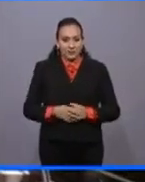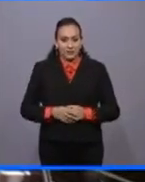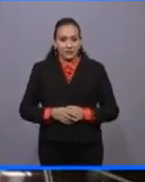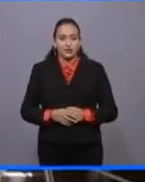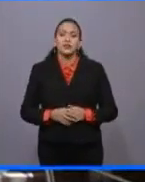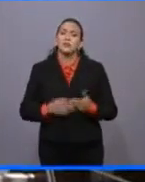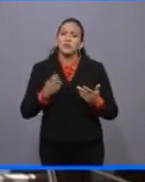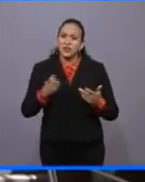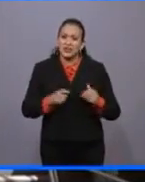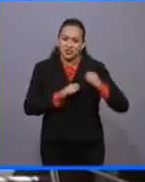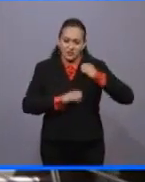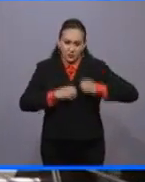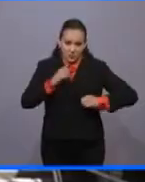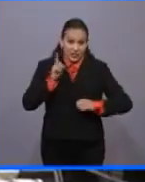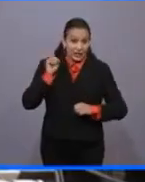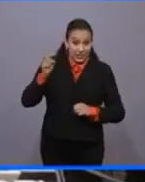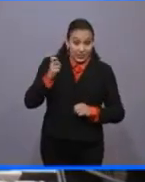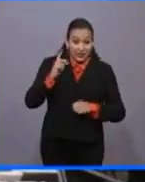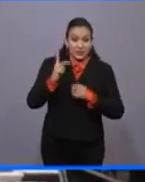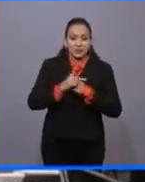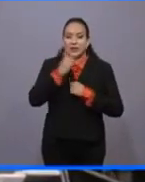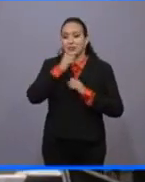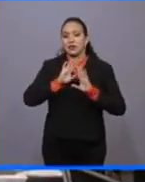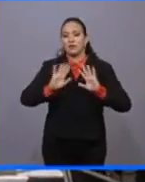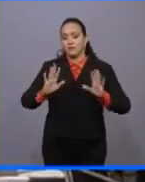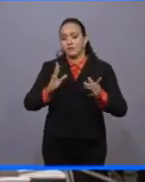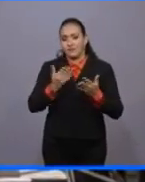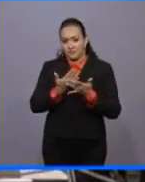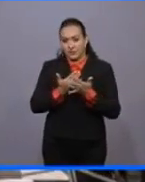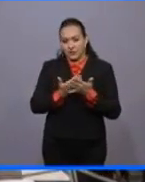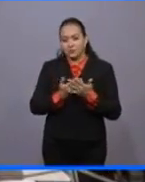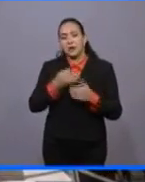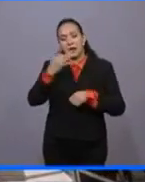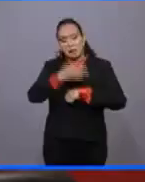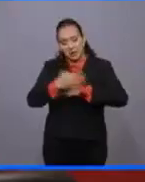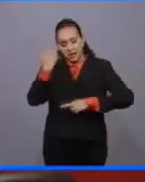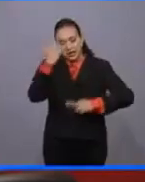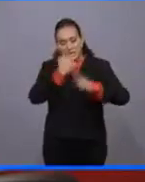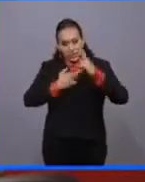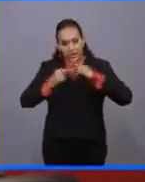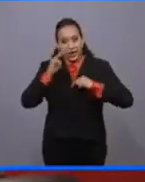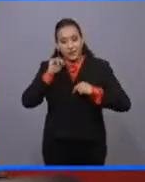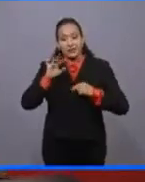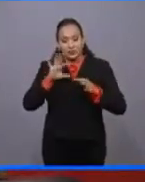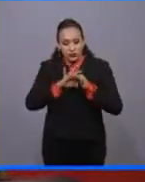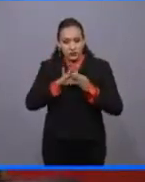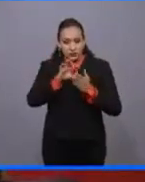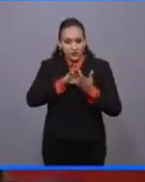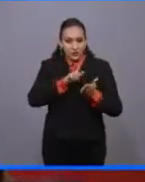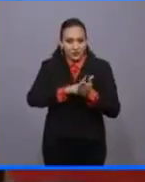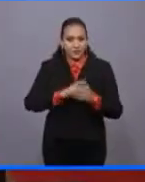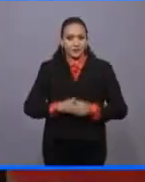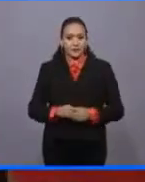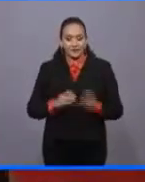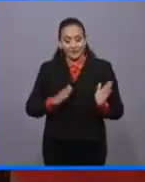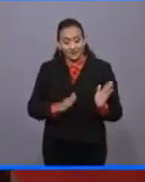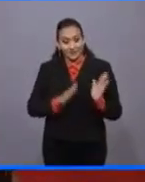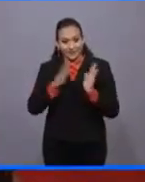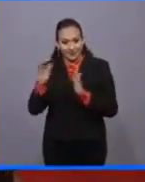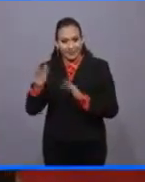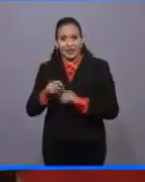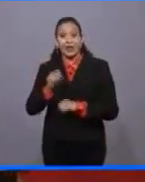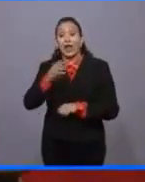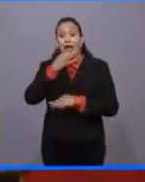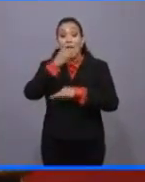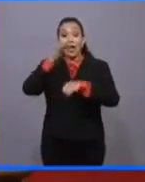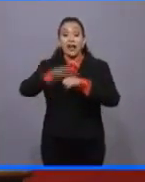la cual el Poder Judicial decidió suspenderlas en tanto se analiza su constitucionalidad. Por otra parte,